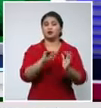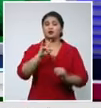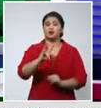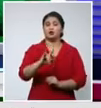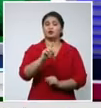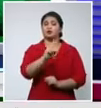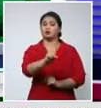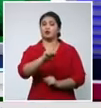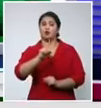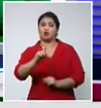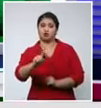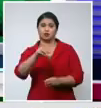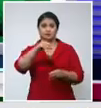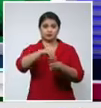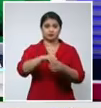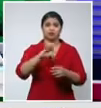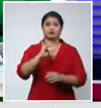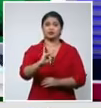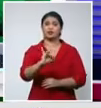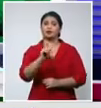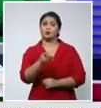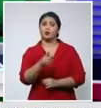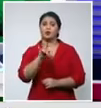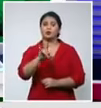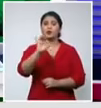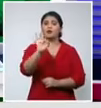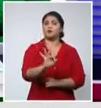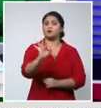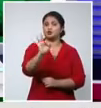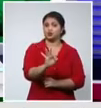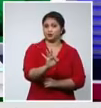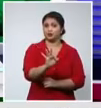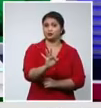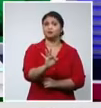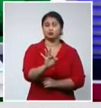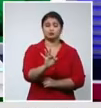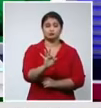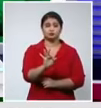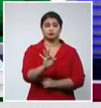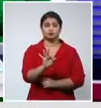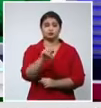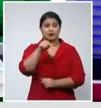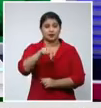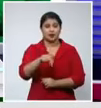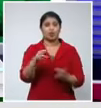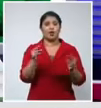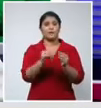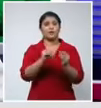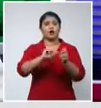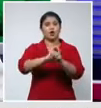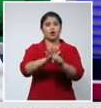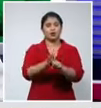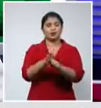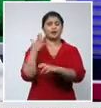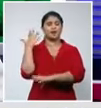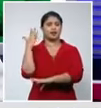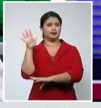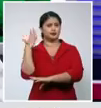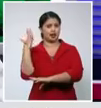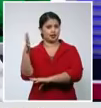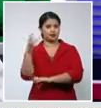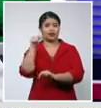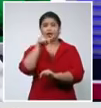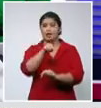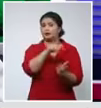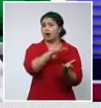4.911, el 7,9%, que han sido fuente de infección en el exterior. Ese es el acumulado en